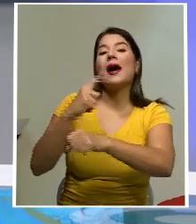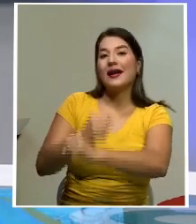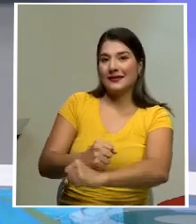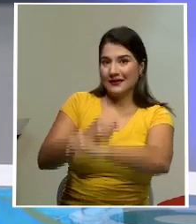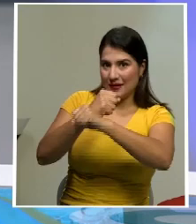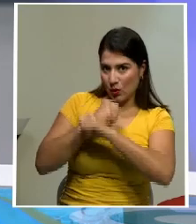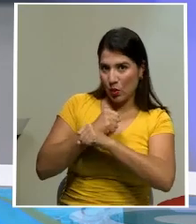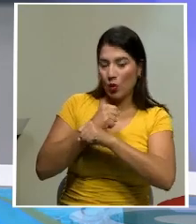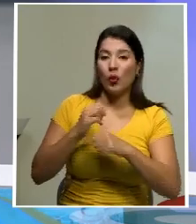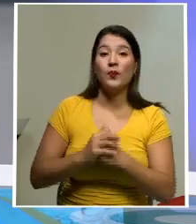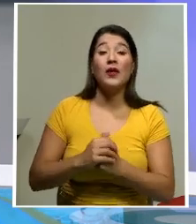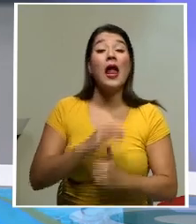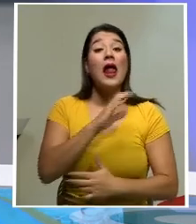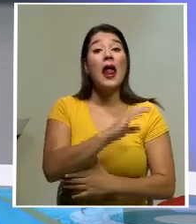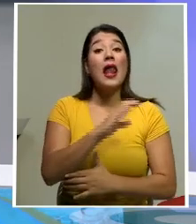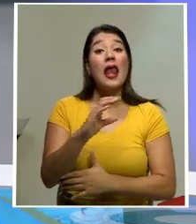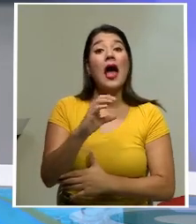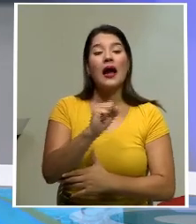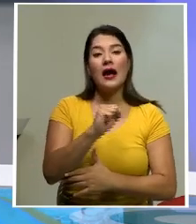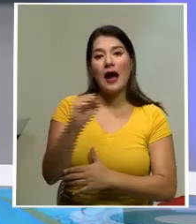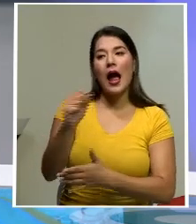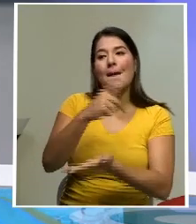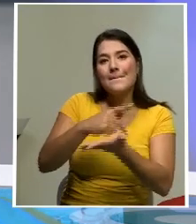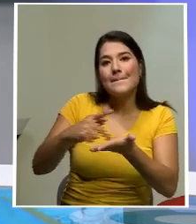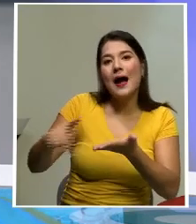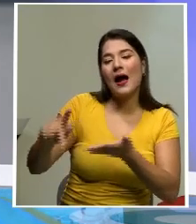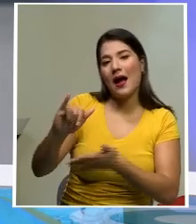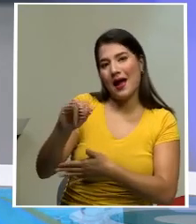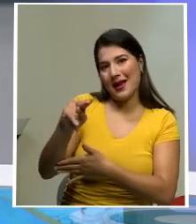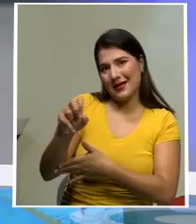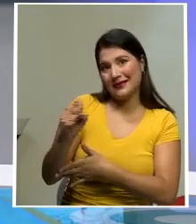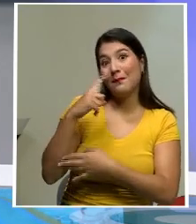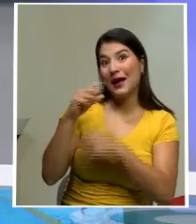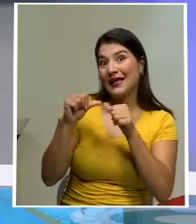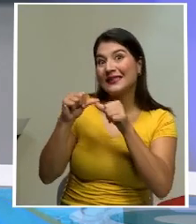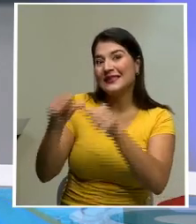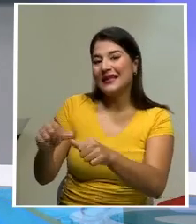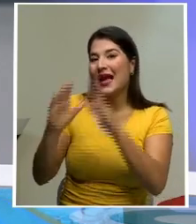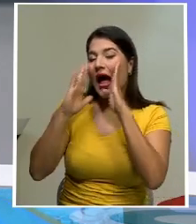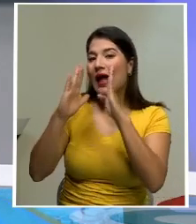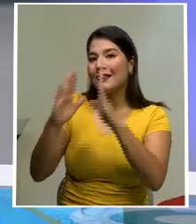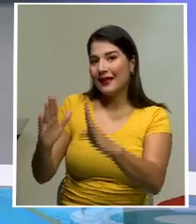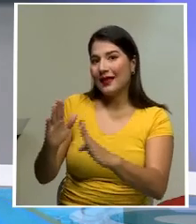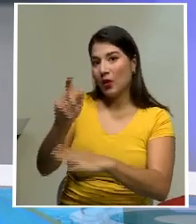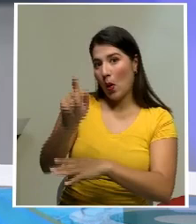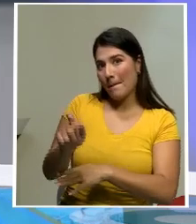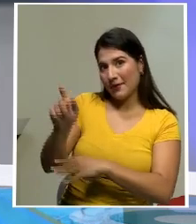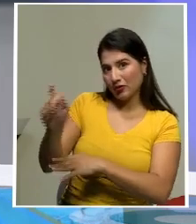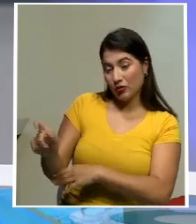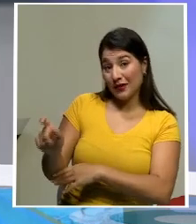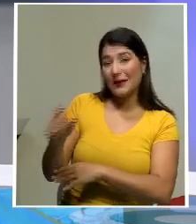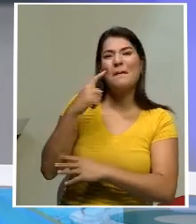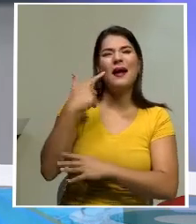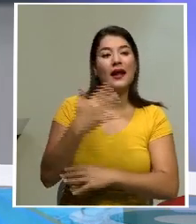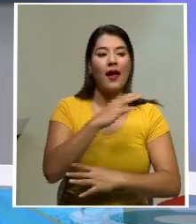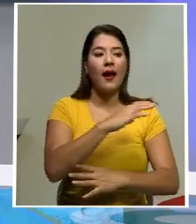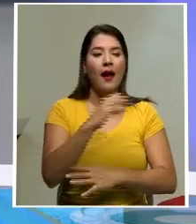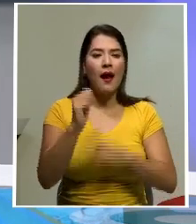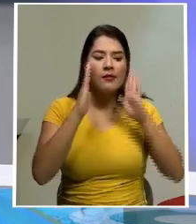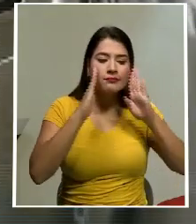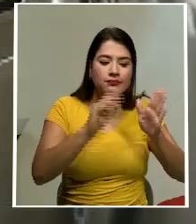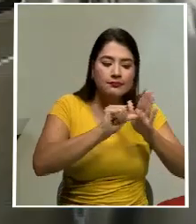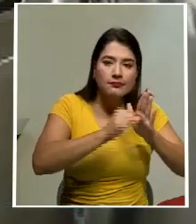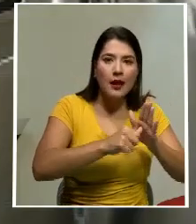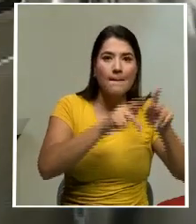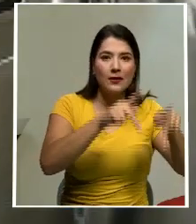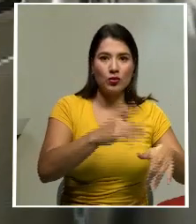al INSS por estos servicios médicos para liberar camas de los hospitales y poder atender a pacientes con COVID-19.